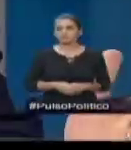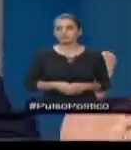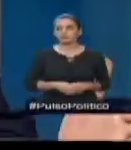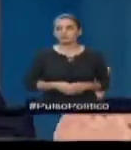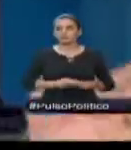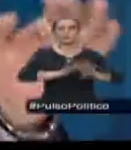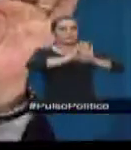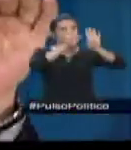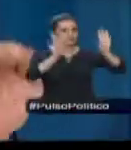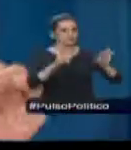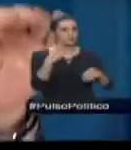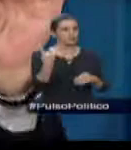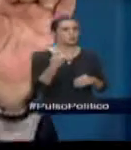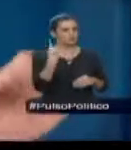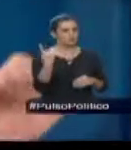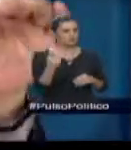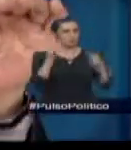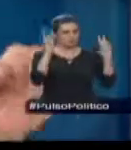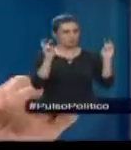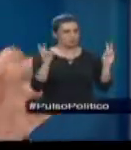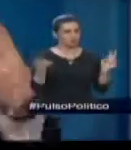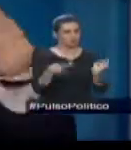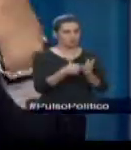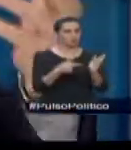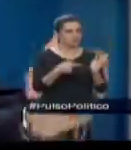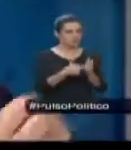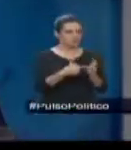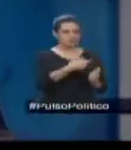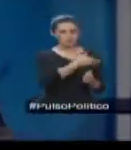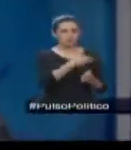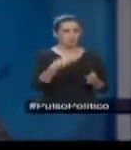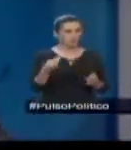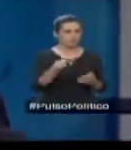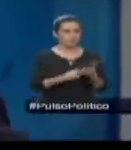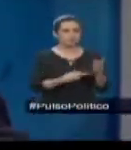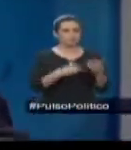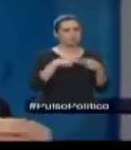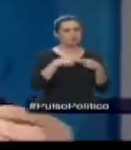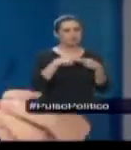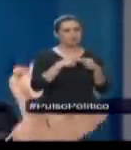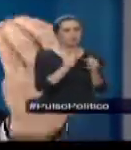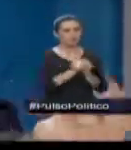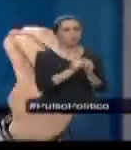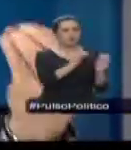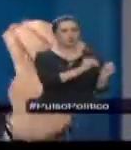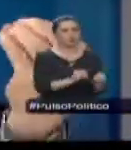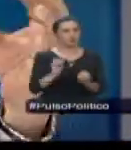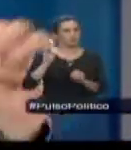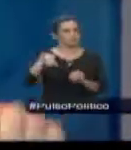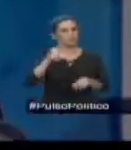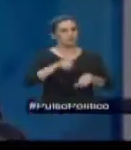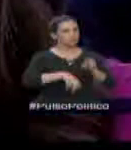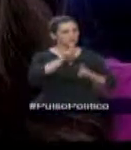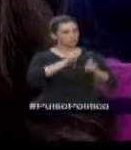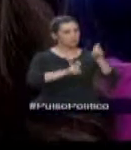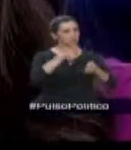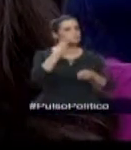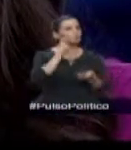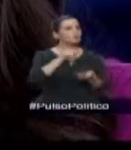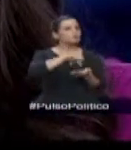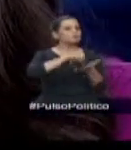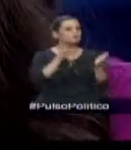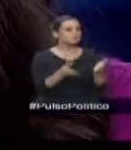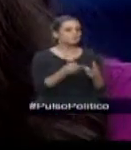está claro solamente los asuntos tributarios y lo que tengan que ver con la organización del estado no pueden ser consultados por los ciudadanos